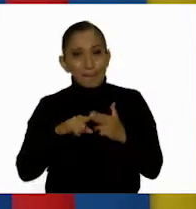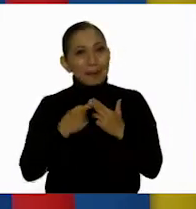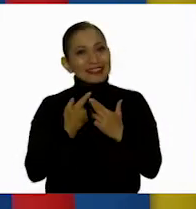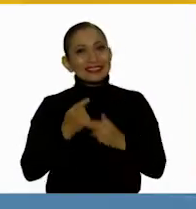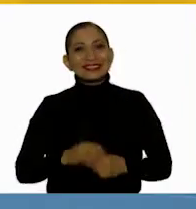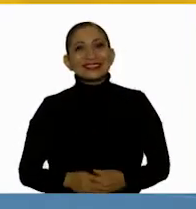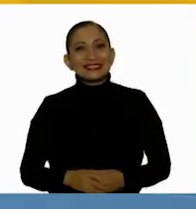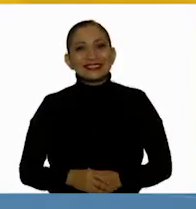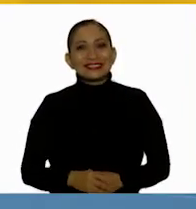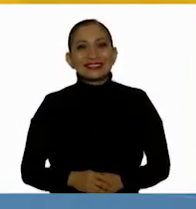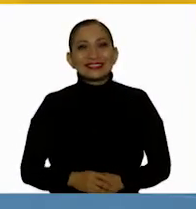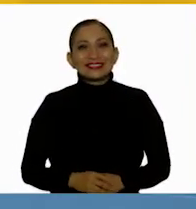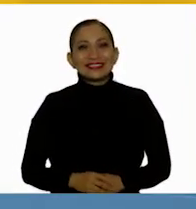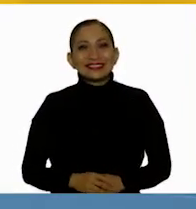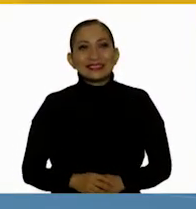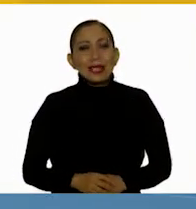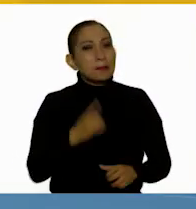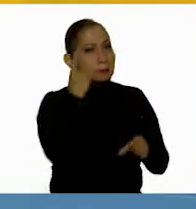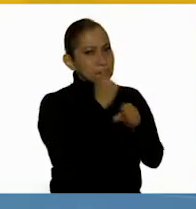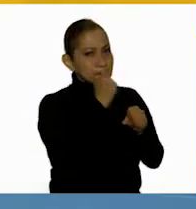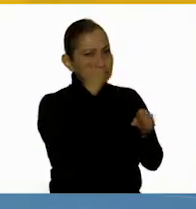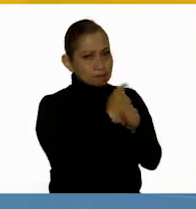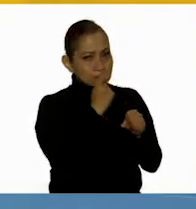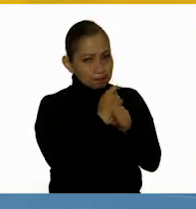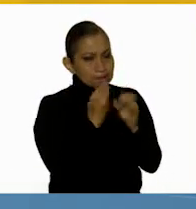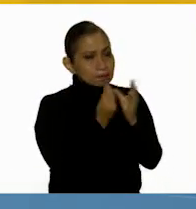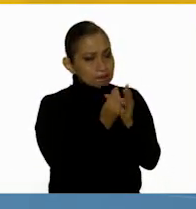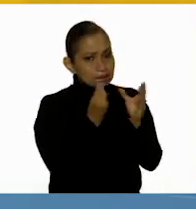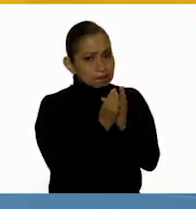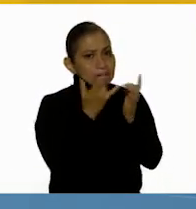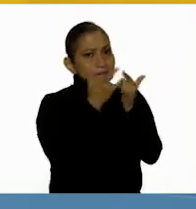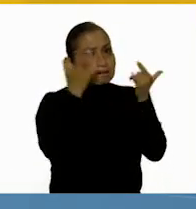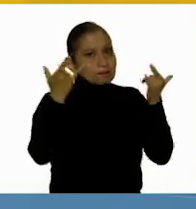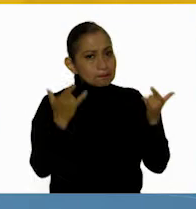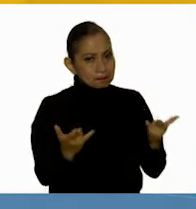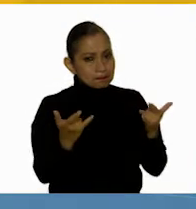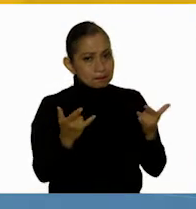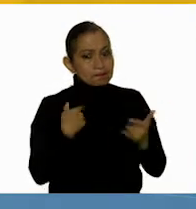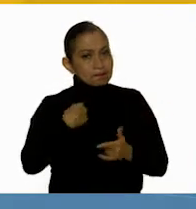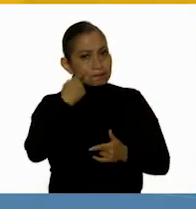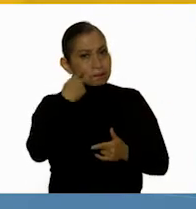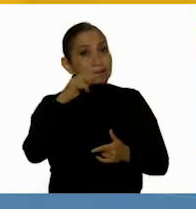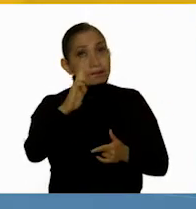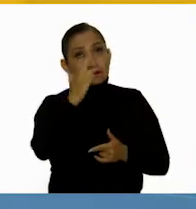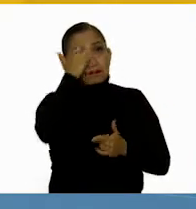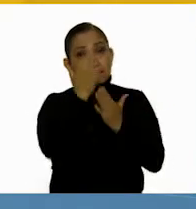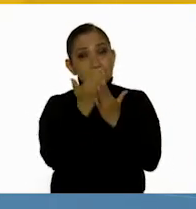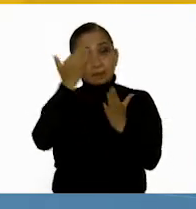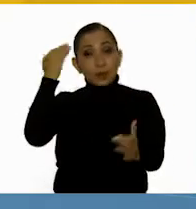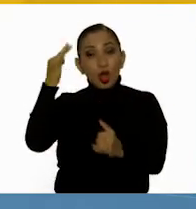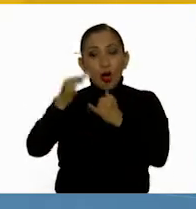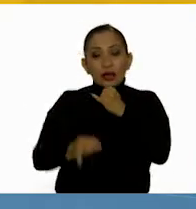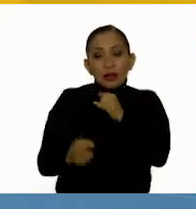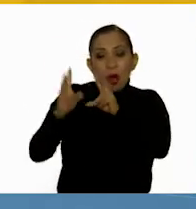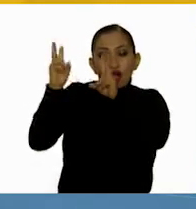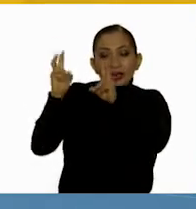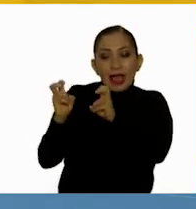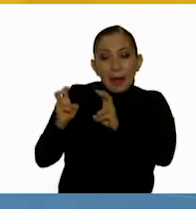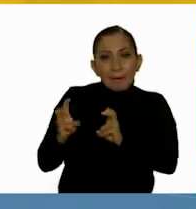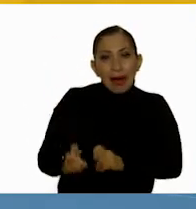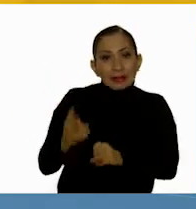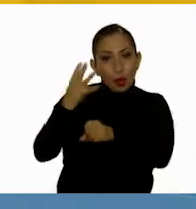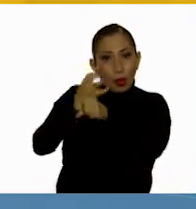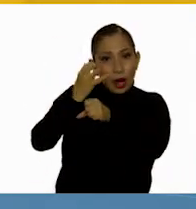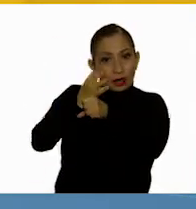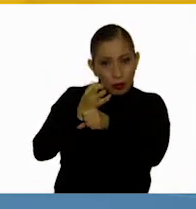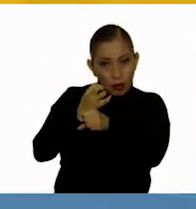comenzar. Para empezar con nuestro curso de historia de quinto grado, es necesario que recordemos los últimos temas que vieron en cuarto